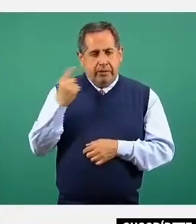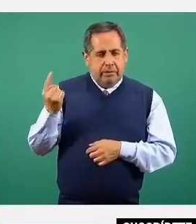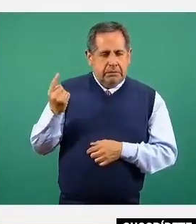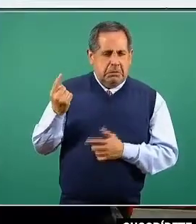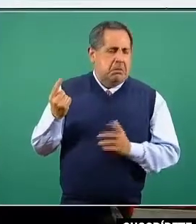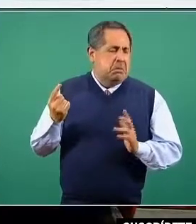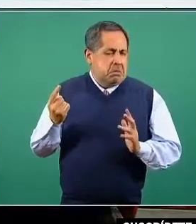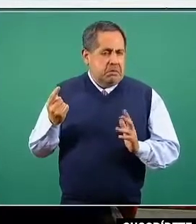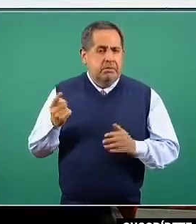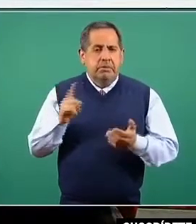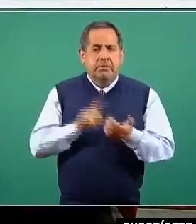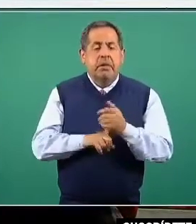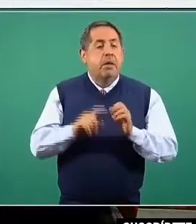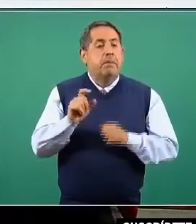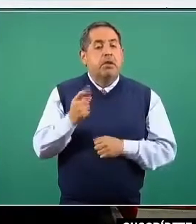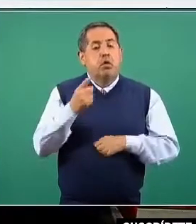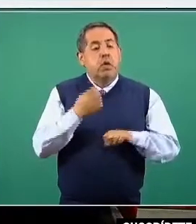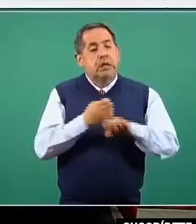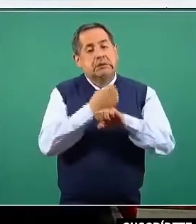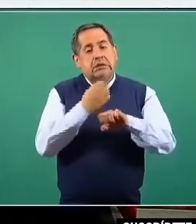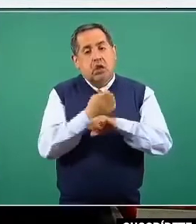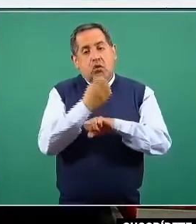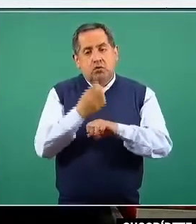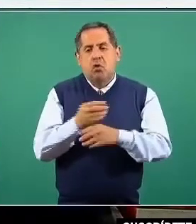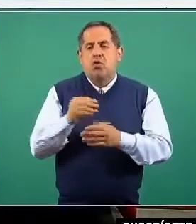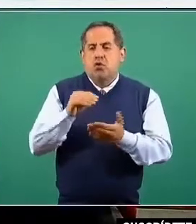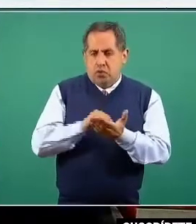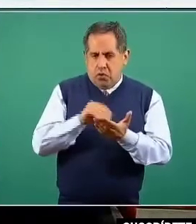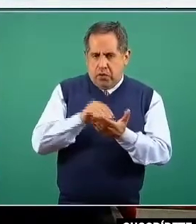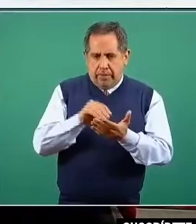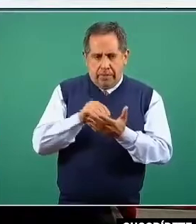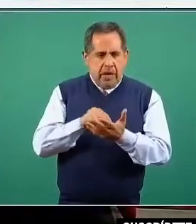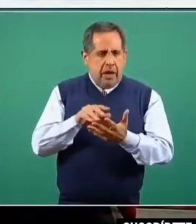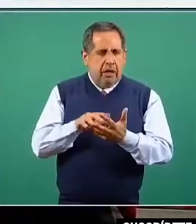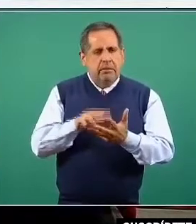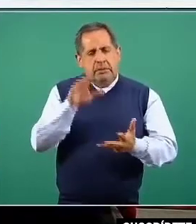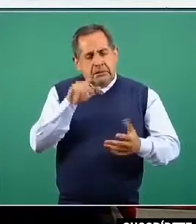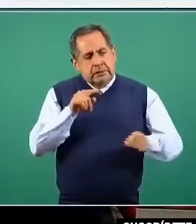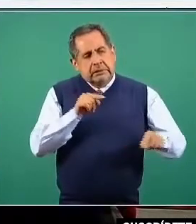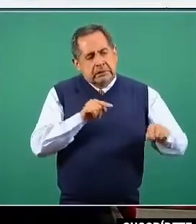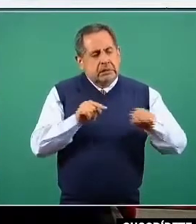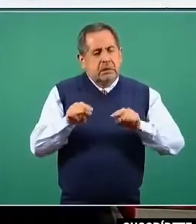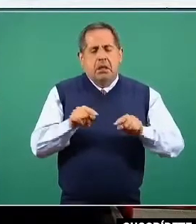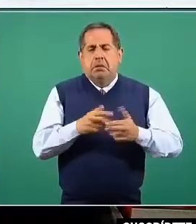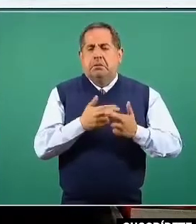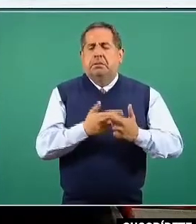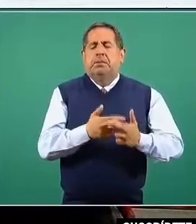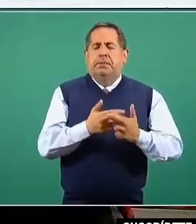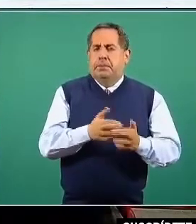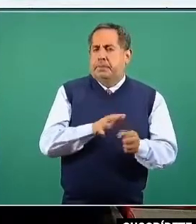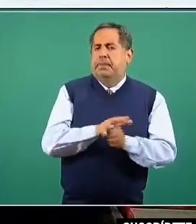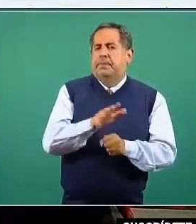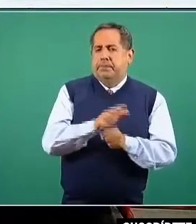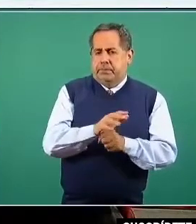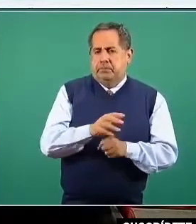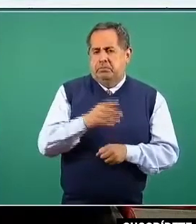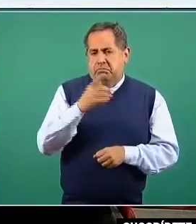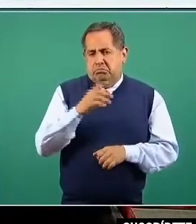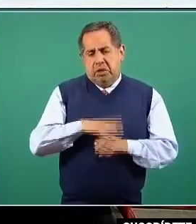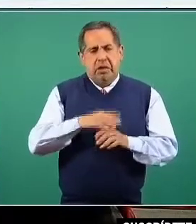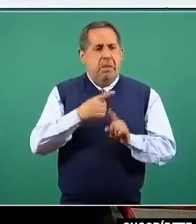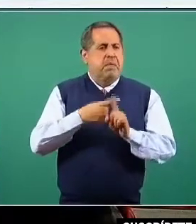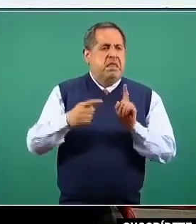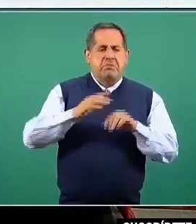representadas y 21 entidades, todavía la gran mayoría para efecto de las camas críticas, tienen más de la